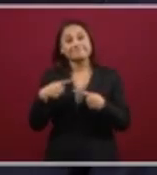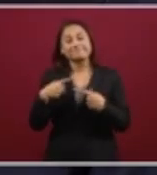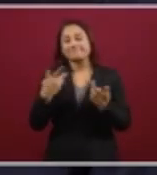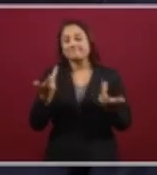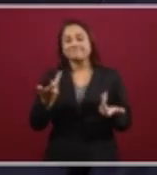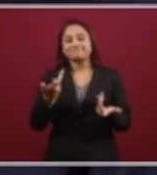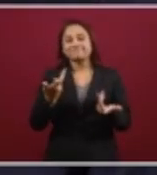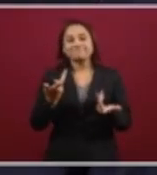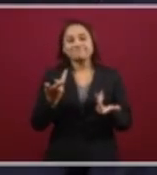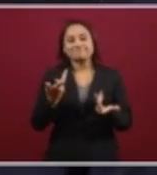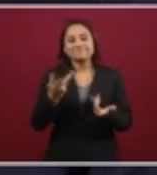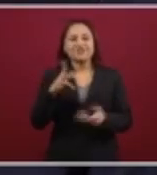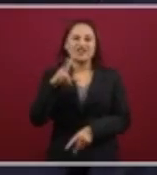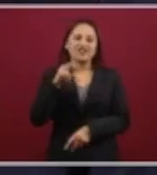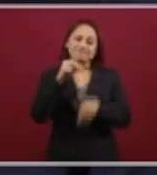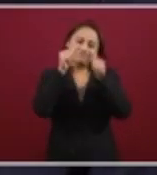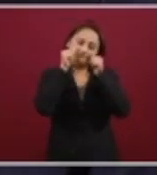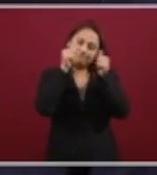cabida.